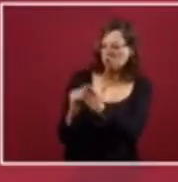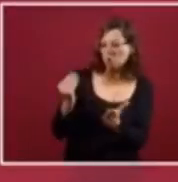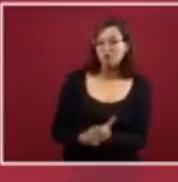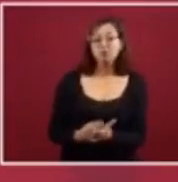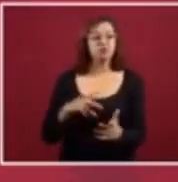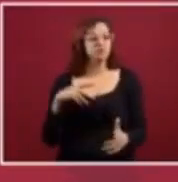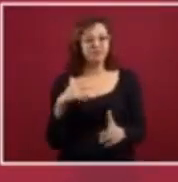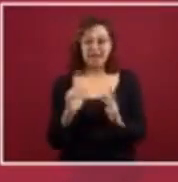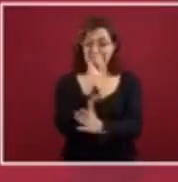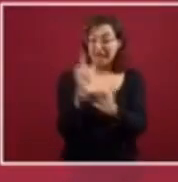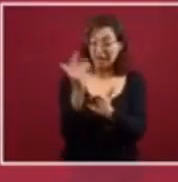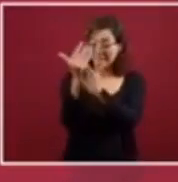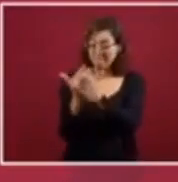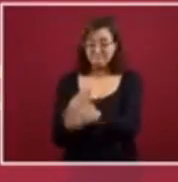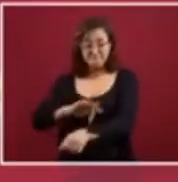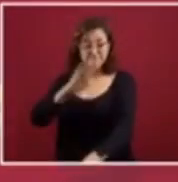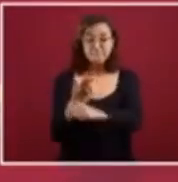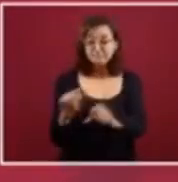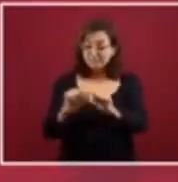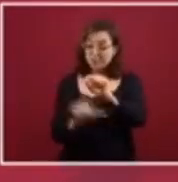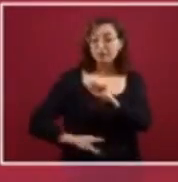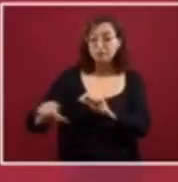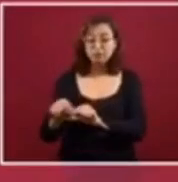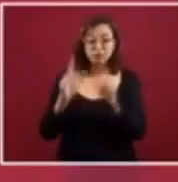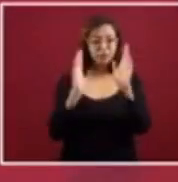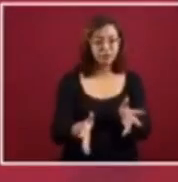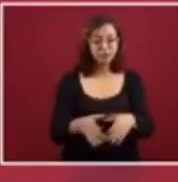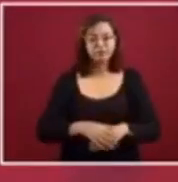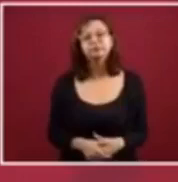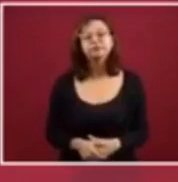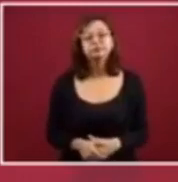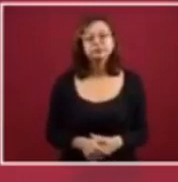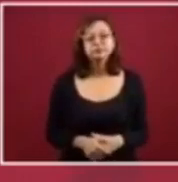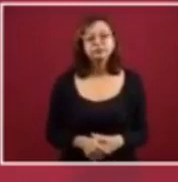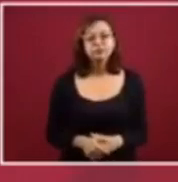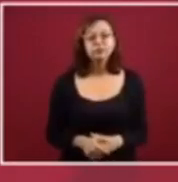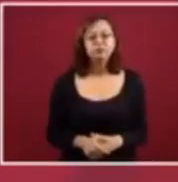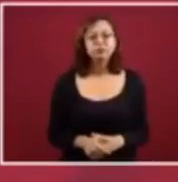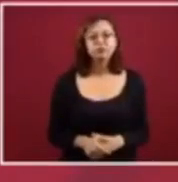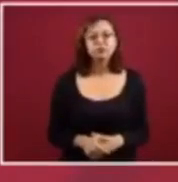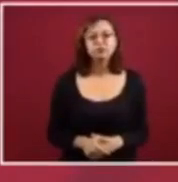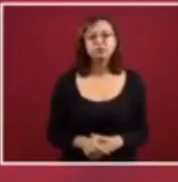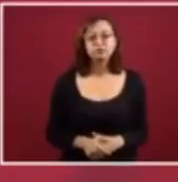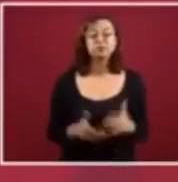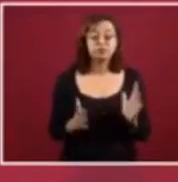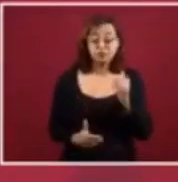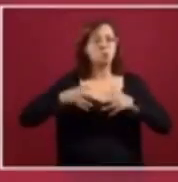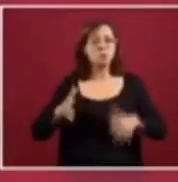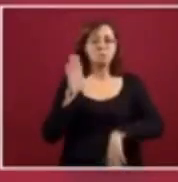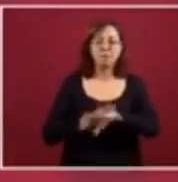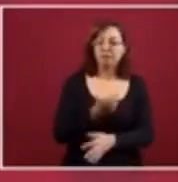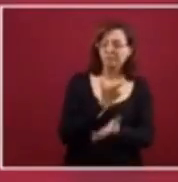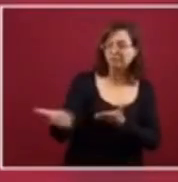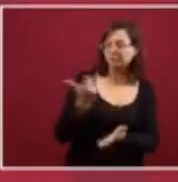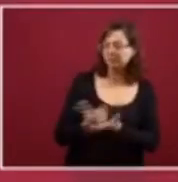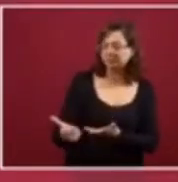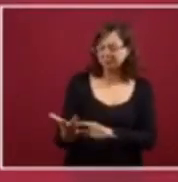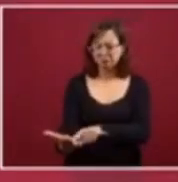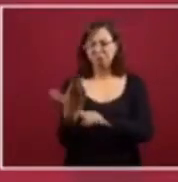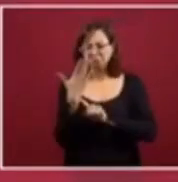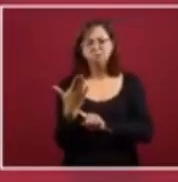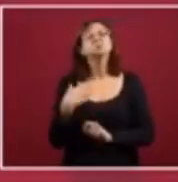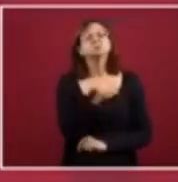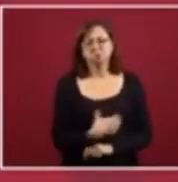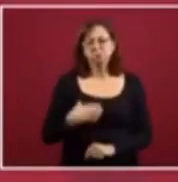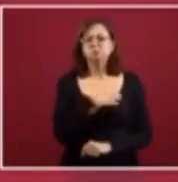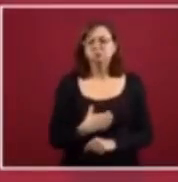Entonces, el marco legal ya. Además, se ha avanzado en la práctica. Entonces, estoy contento, vamos